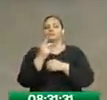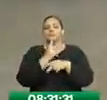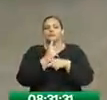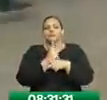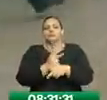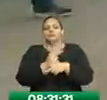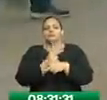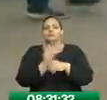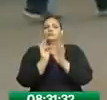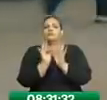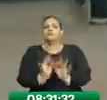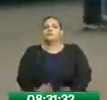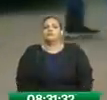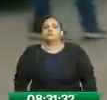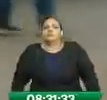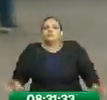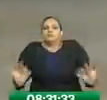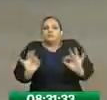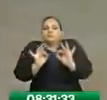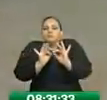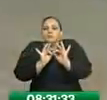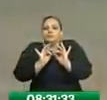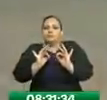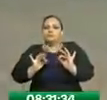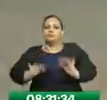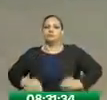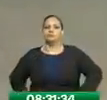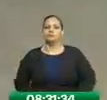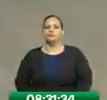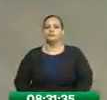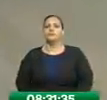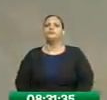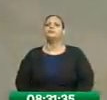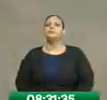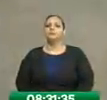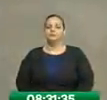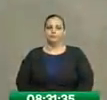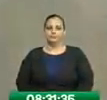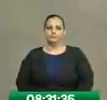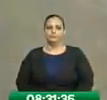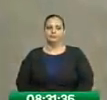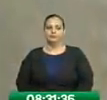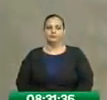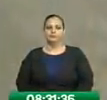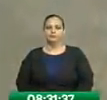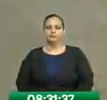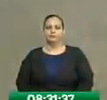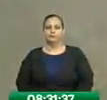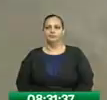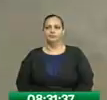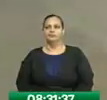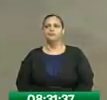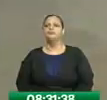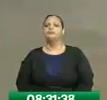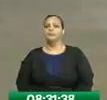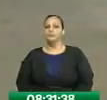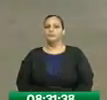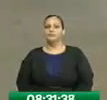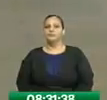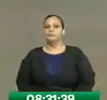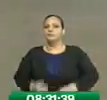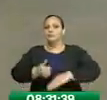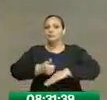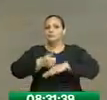parte, cuidarse, y para cuidarse pues tiene que colaborar y cumplir con todas las disposiciones que están dadas. De esa manera vamos a tener, no vamos a